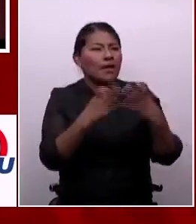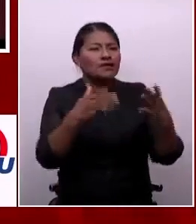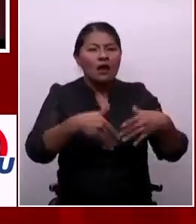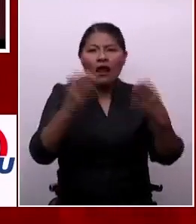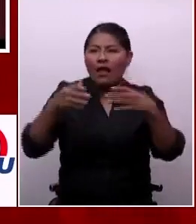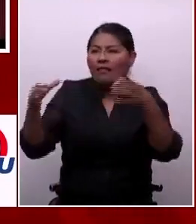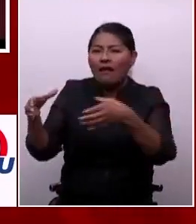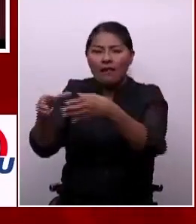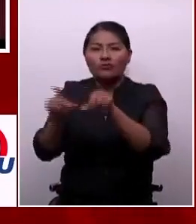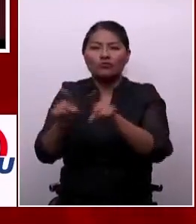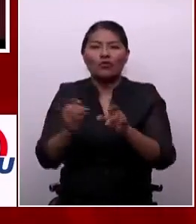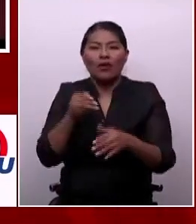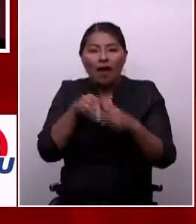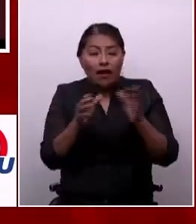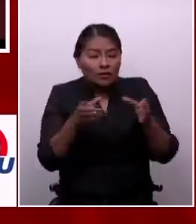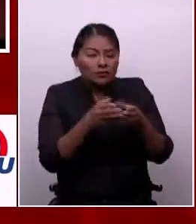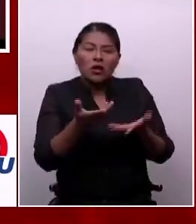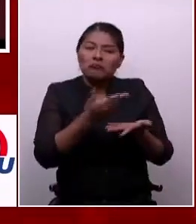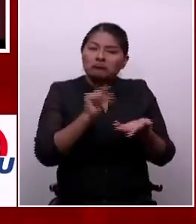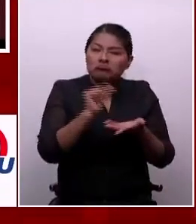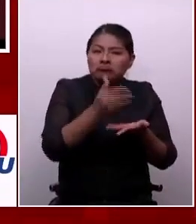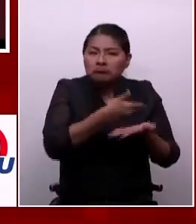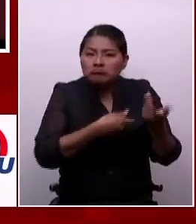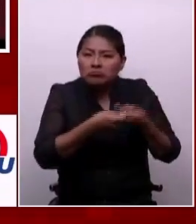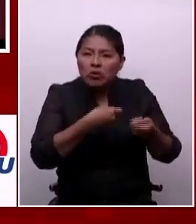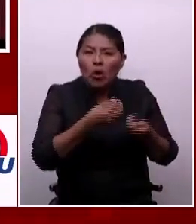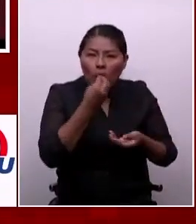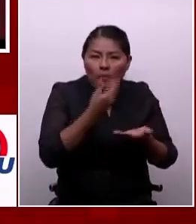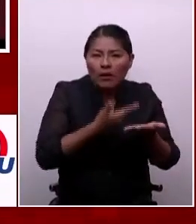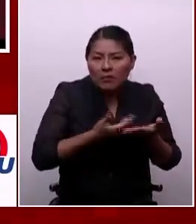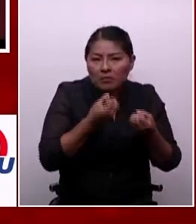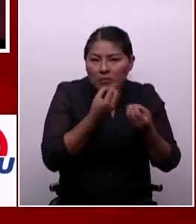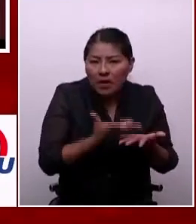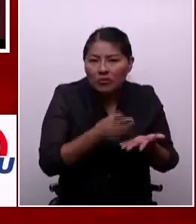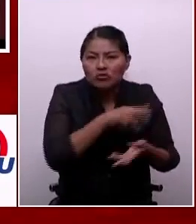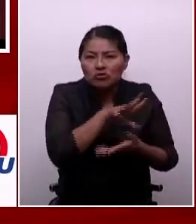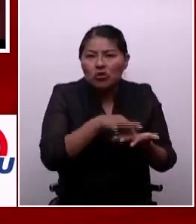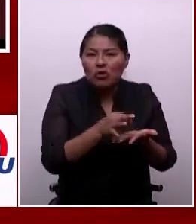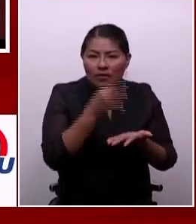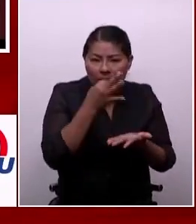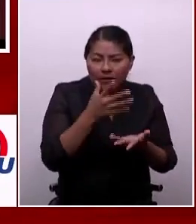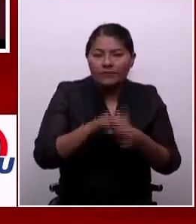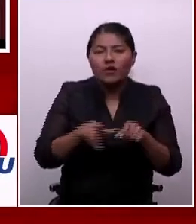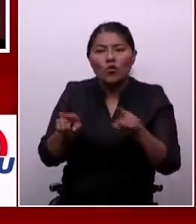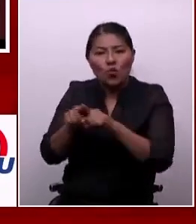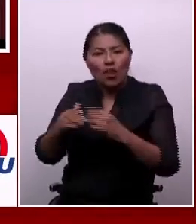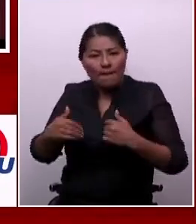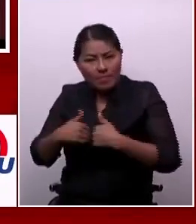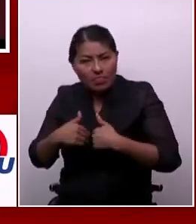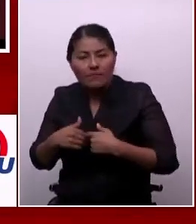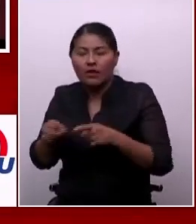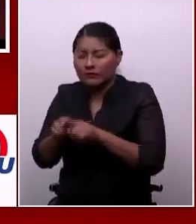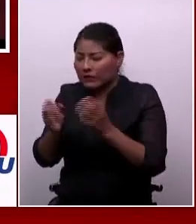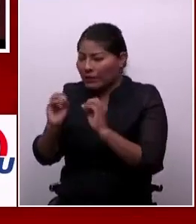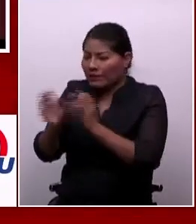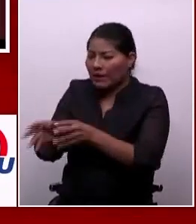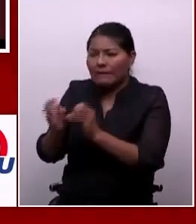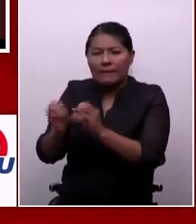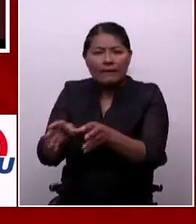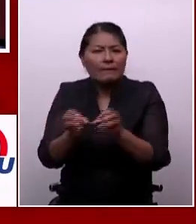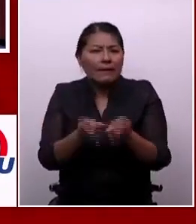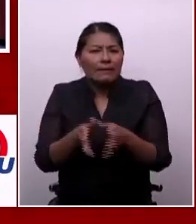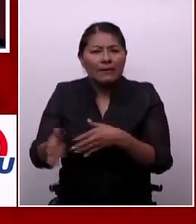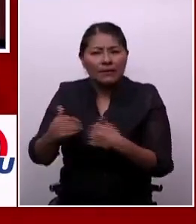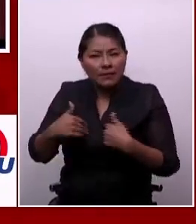nuestros adultos mayores que todos tenemos adultos mayores y también trabajar para nuestras mascotas para los animales que están abandonados vamos a